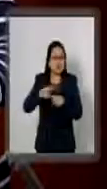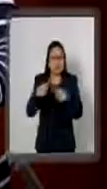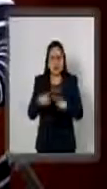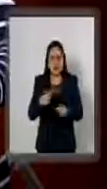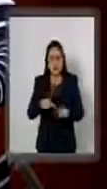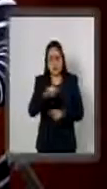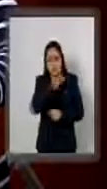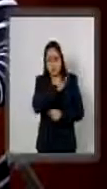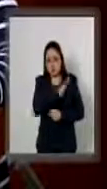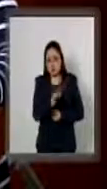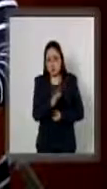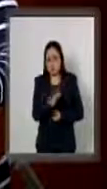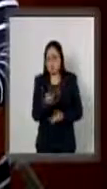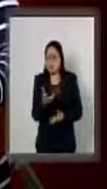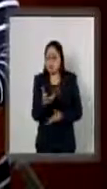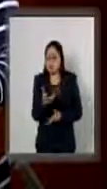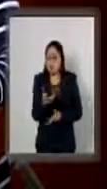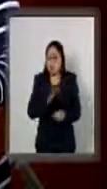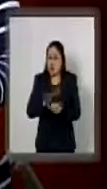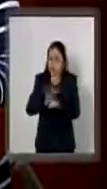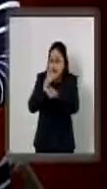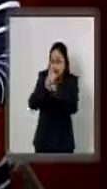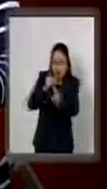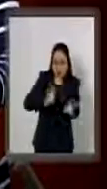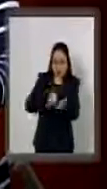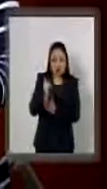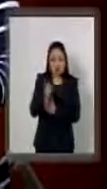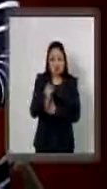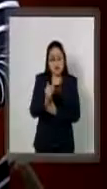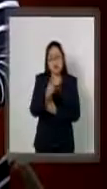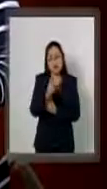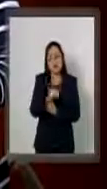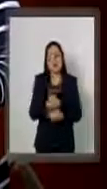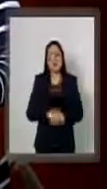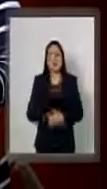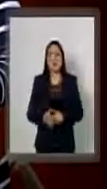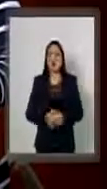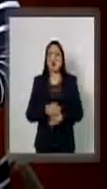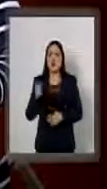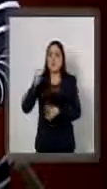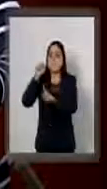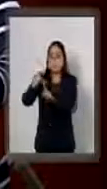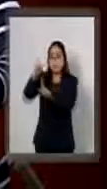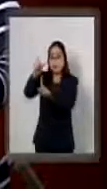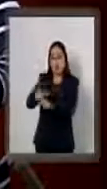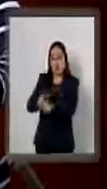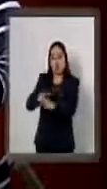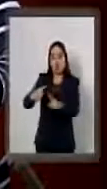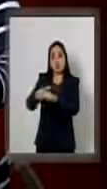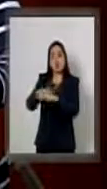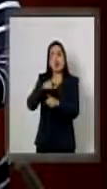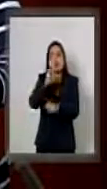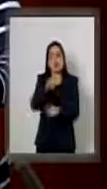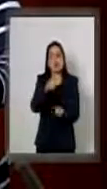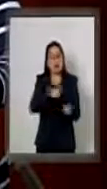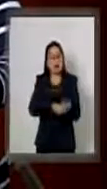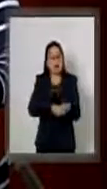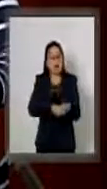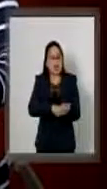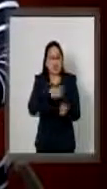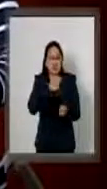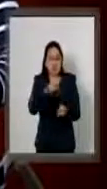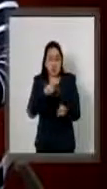manera, ya que de lo contrario él mismo incurriría en aquello que está llamado a